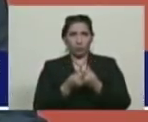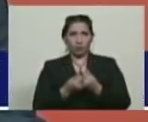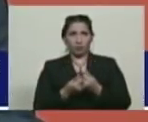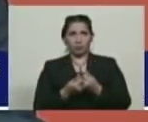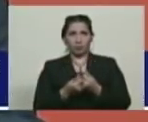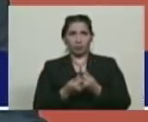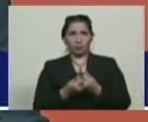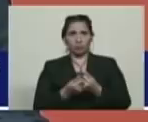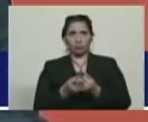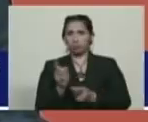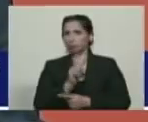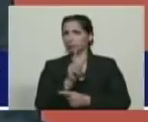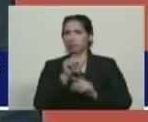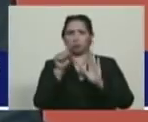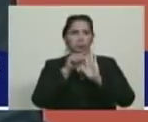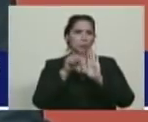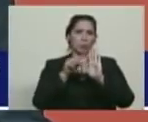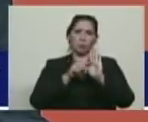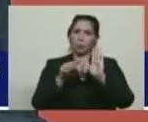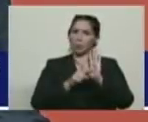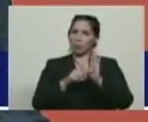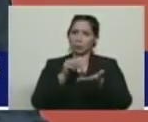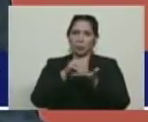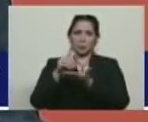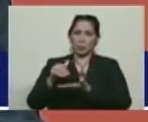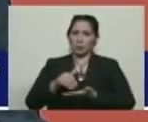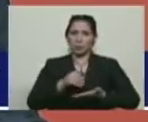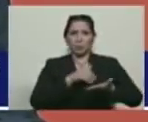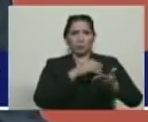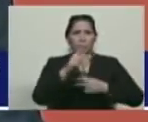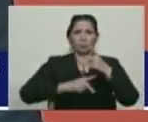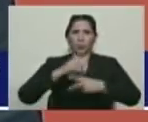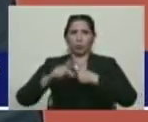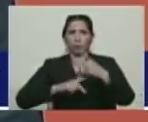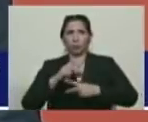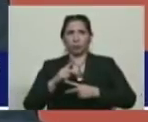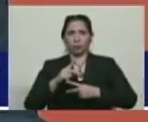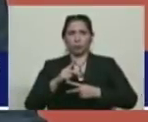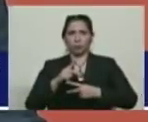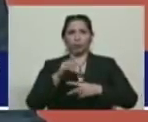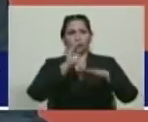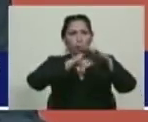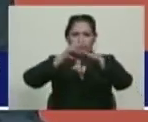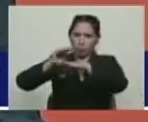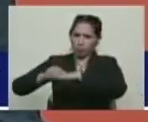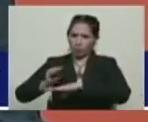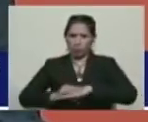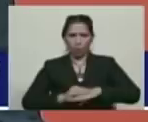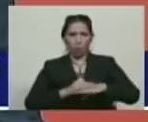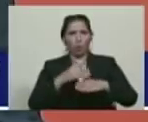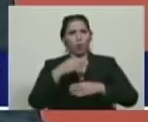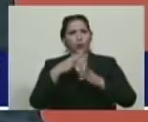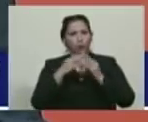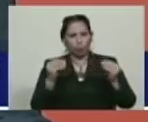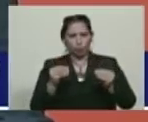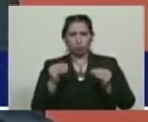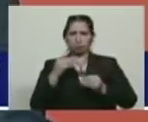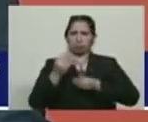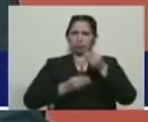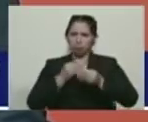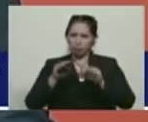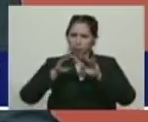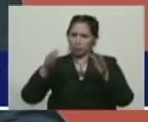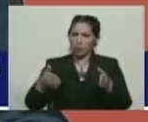nos cumplían con el abastecimiento de productos y fueron llamados y se hizo reuniones de trabajo